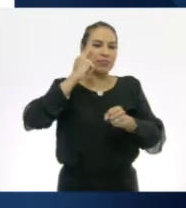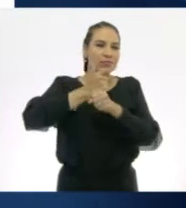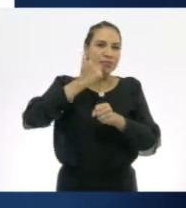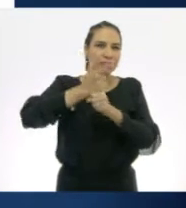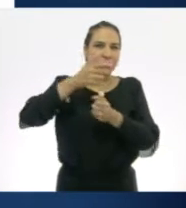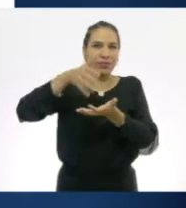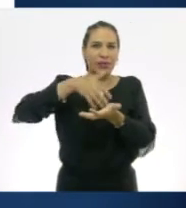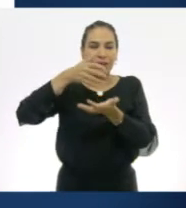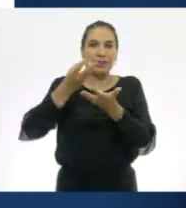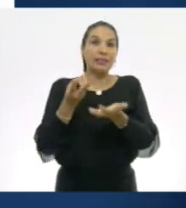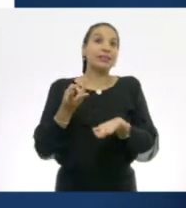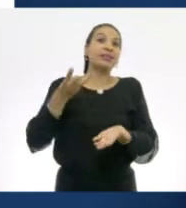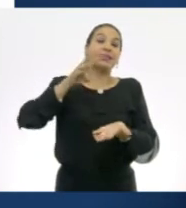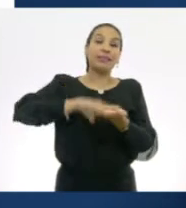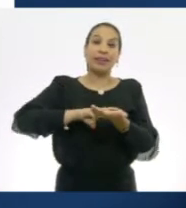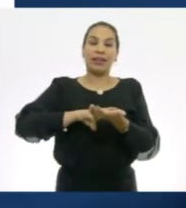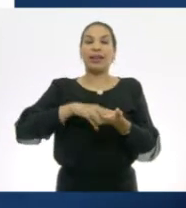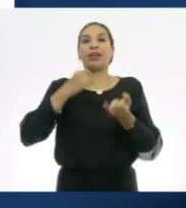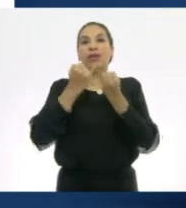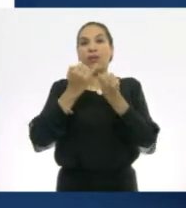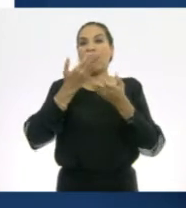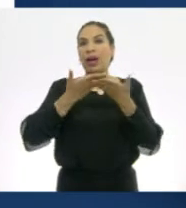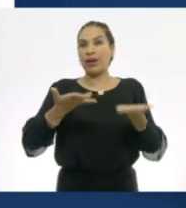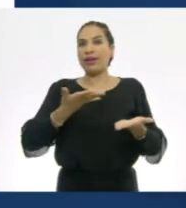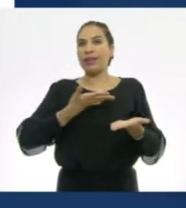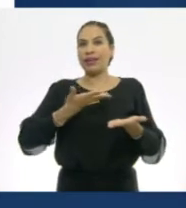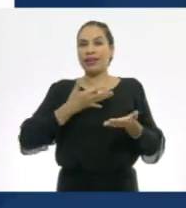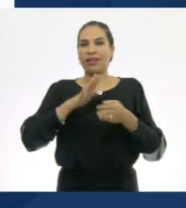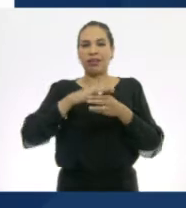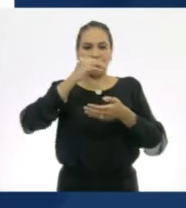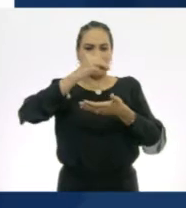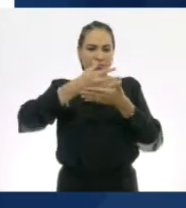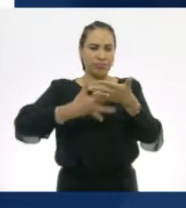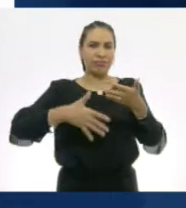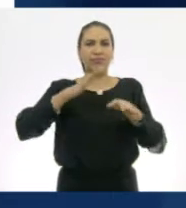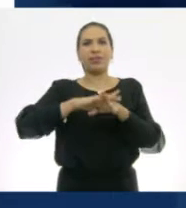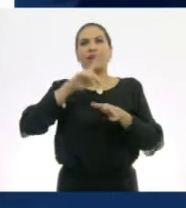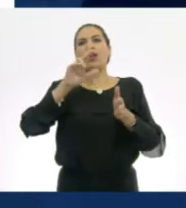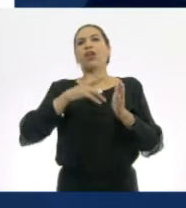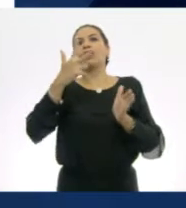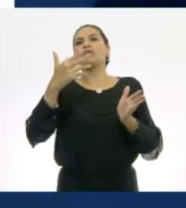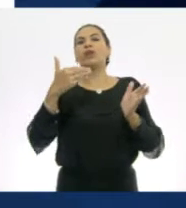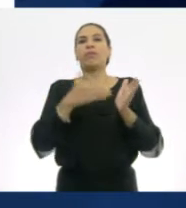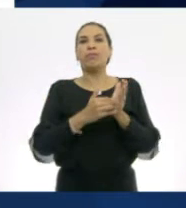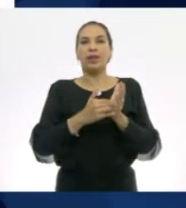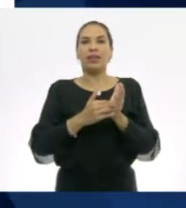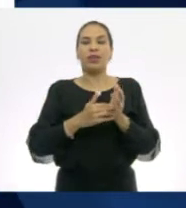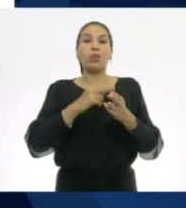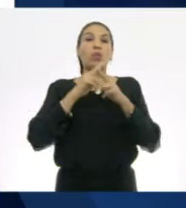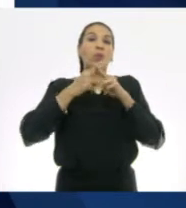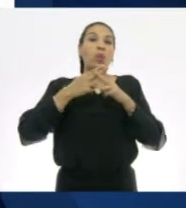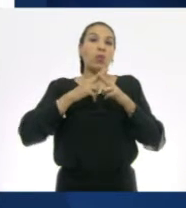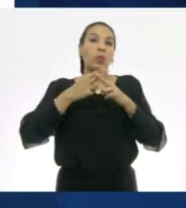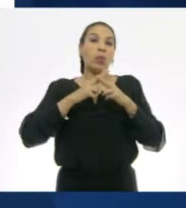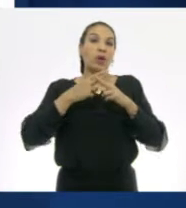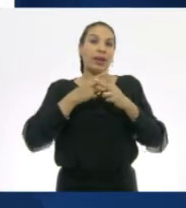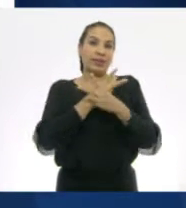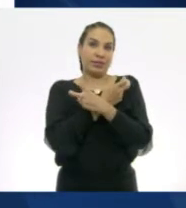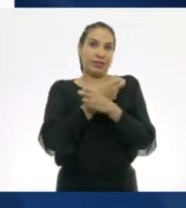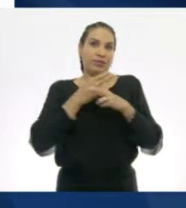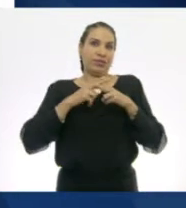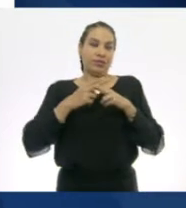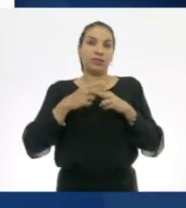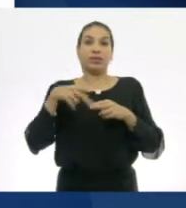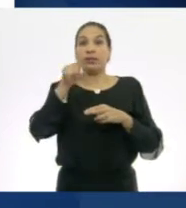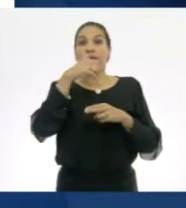se han triplicado. Además de que ya se cuenta con un inventario de más de 8,000 huesos. Bueno,